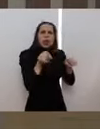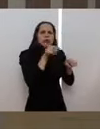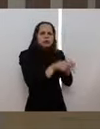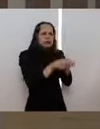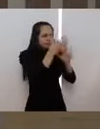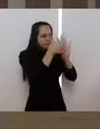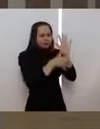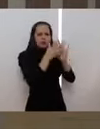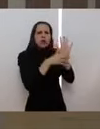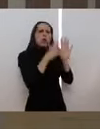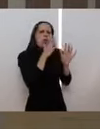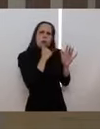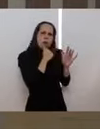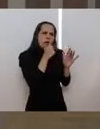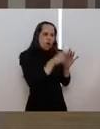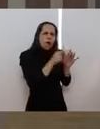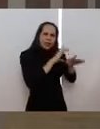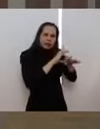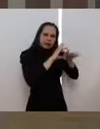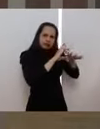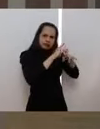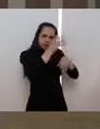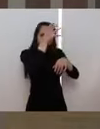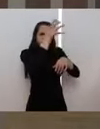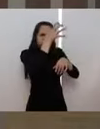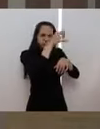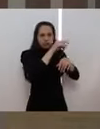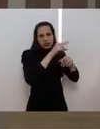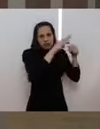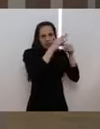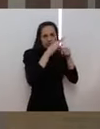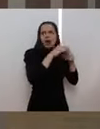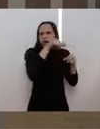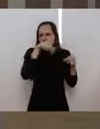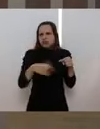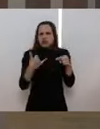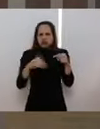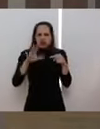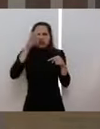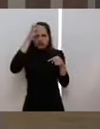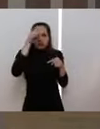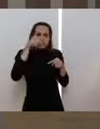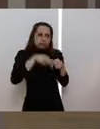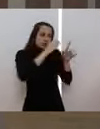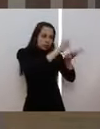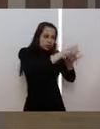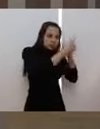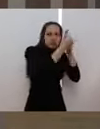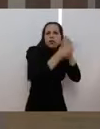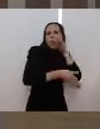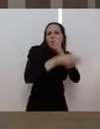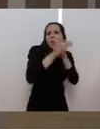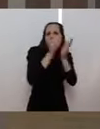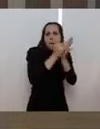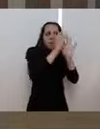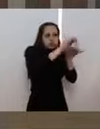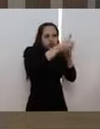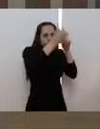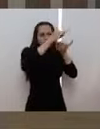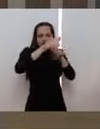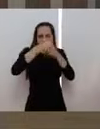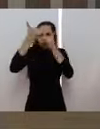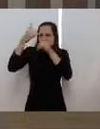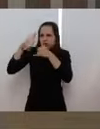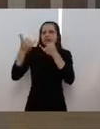especialistas pero que nosotros los tenemos acá por ser alta complejidad implementamos teletrabajo manteniendo los niveles de productividad y eso es algo que